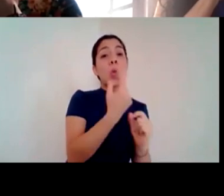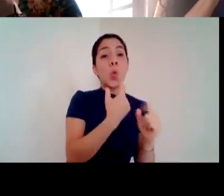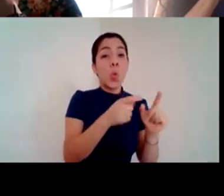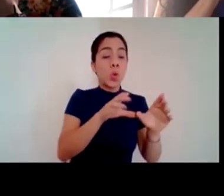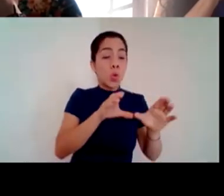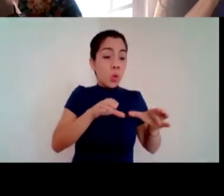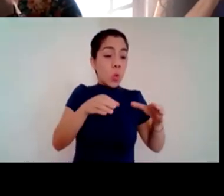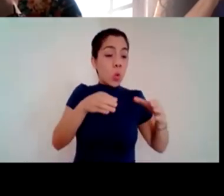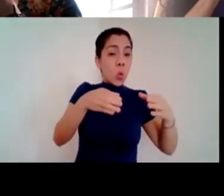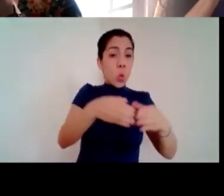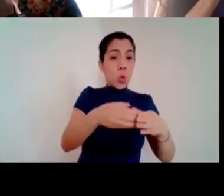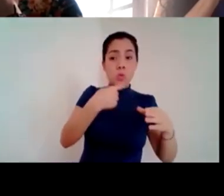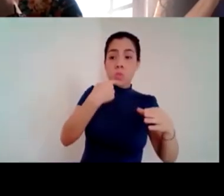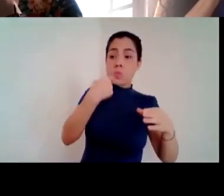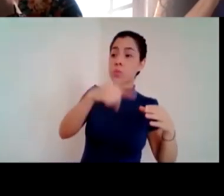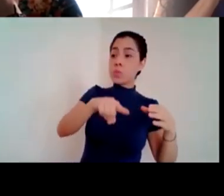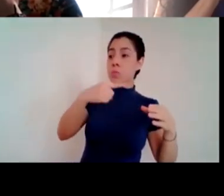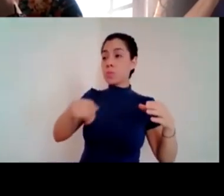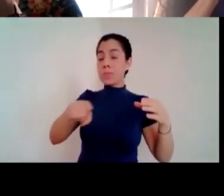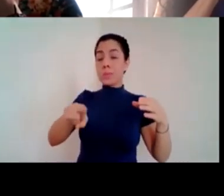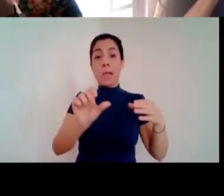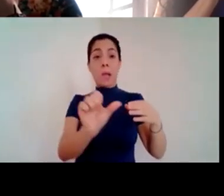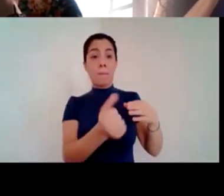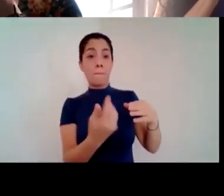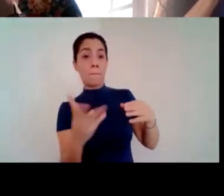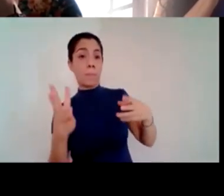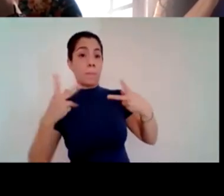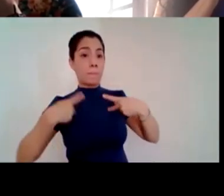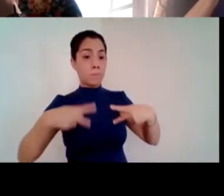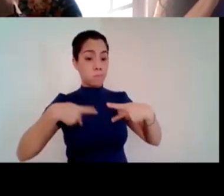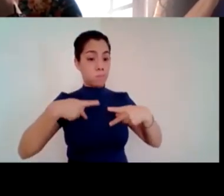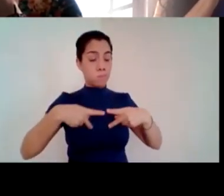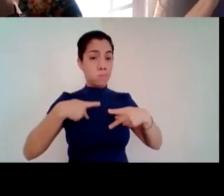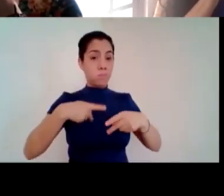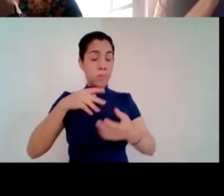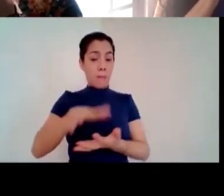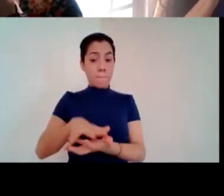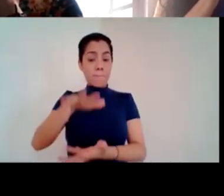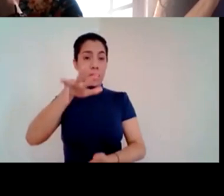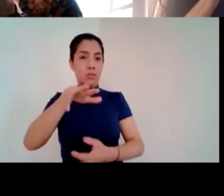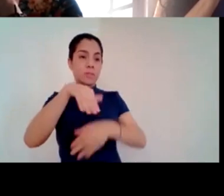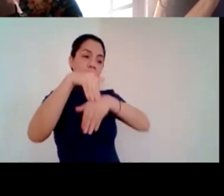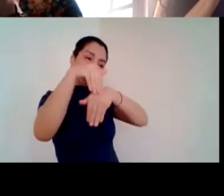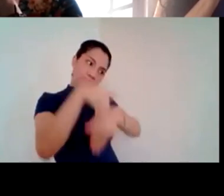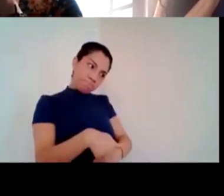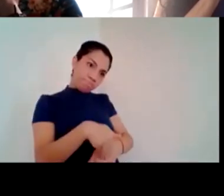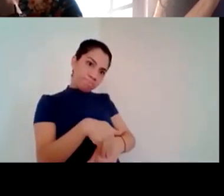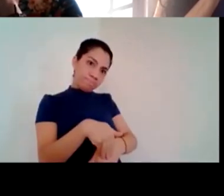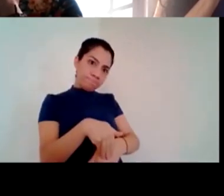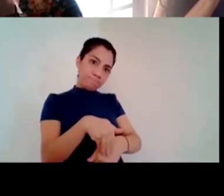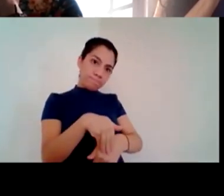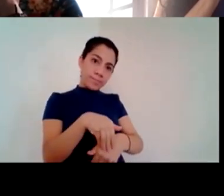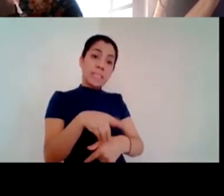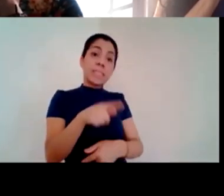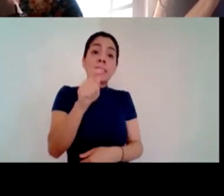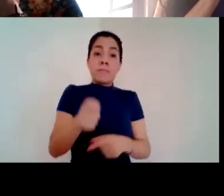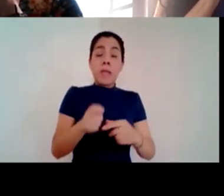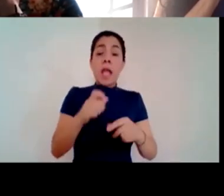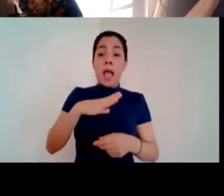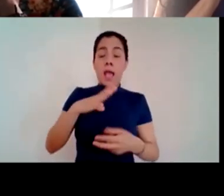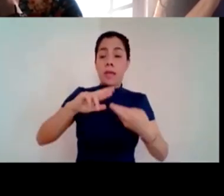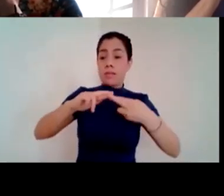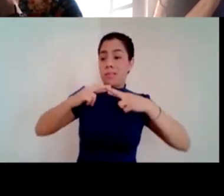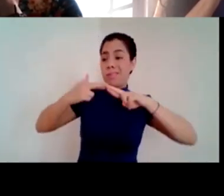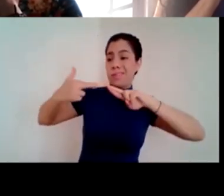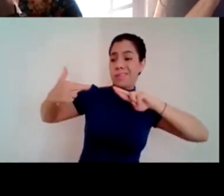y hay verticalidades profundamente tóxicas es decir en la que no